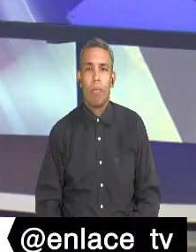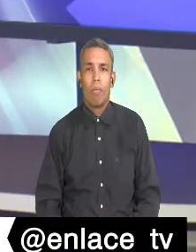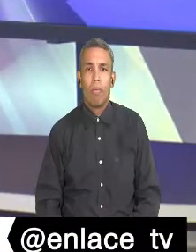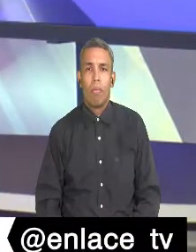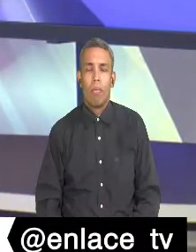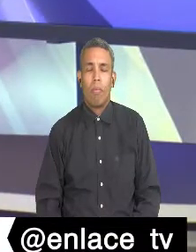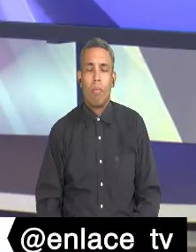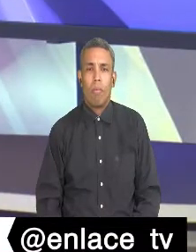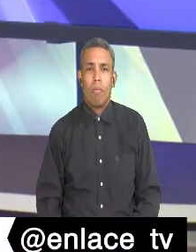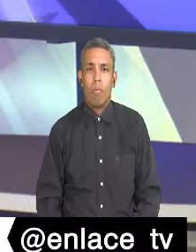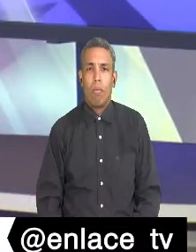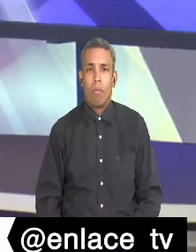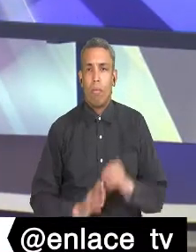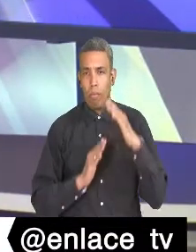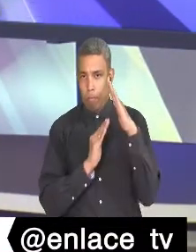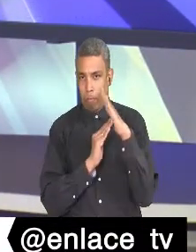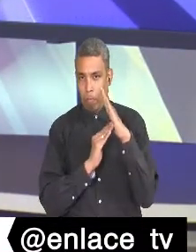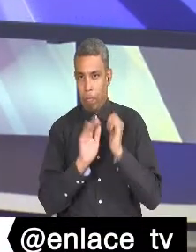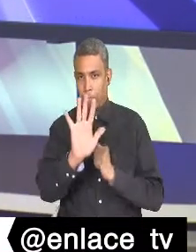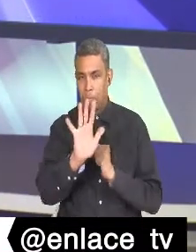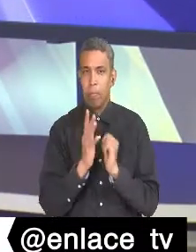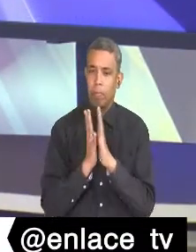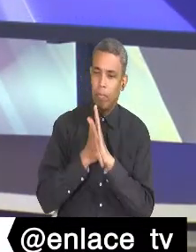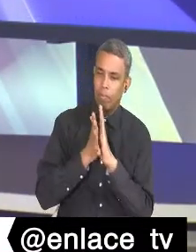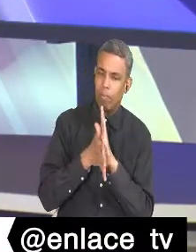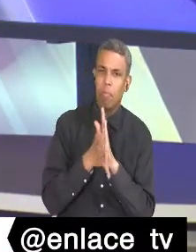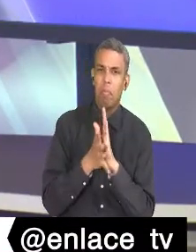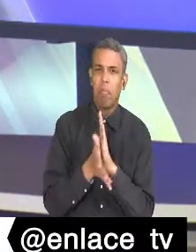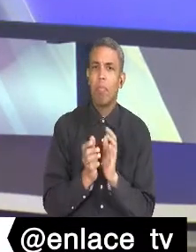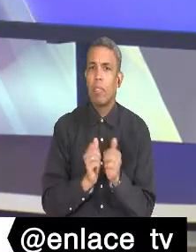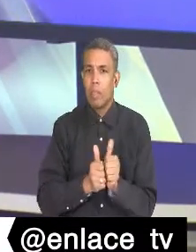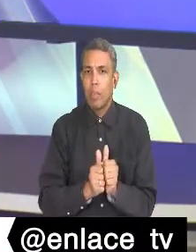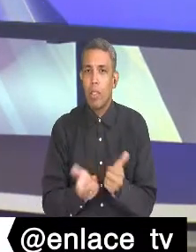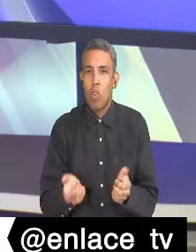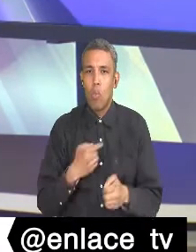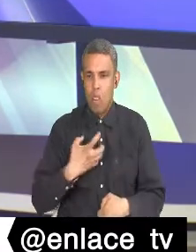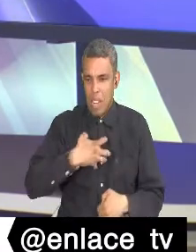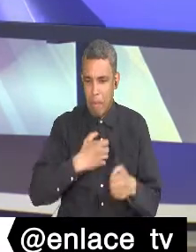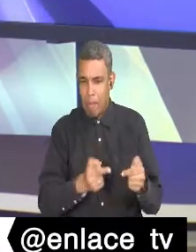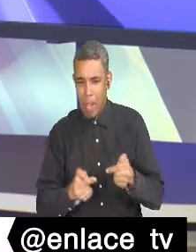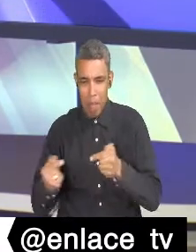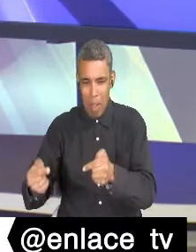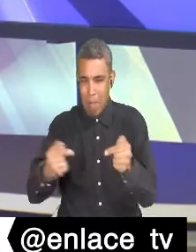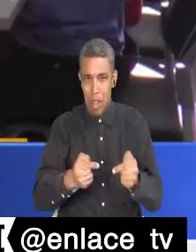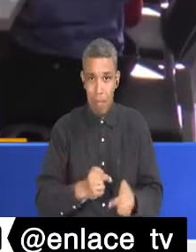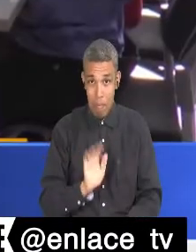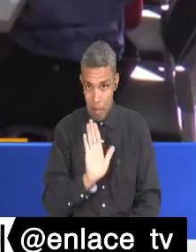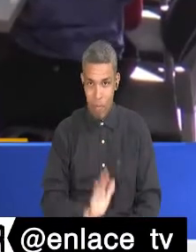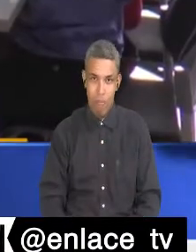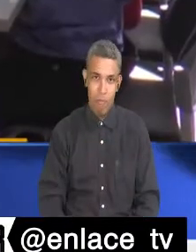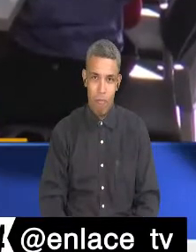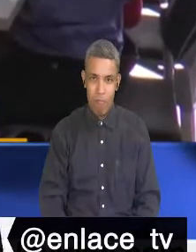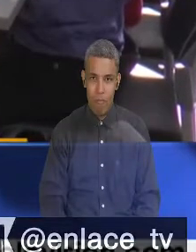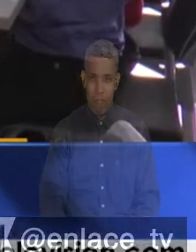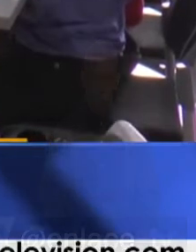Y espere, después de la pausa, todos los detalles del Campeonato Internacional de Ajedrez en el que participan barranqueños. Ya regresamos.